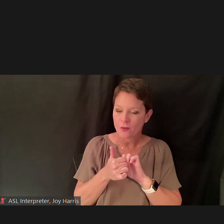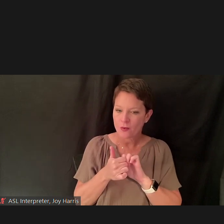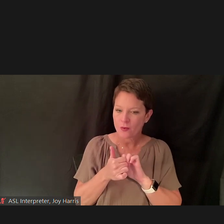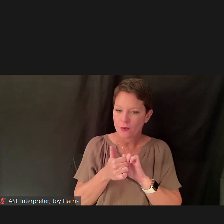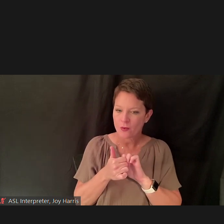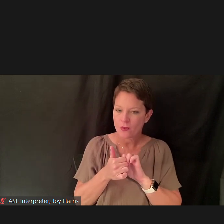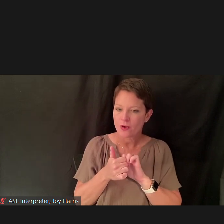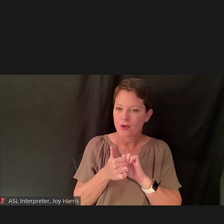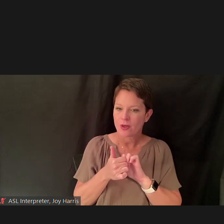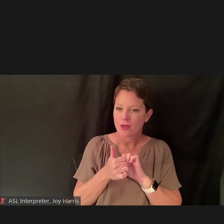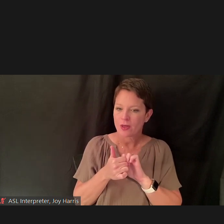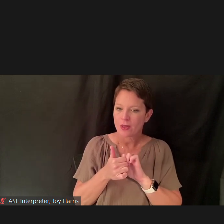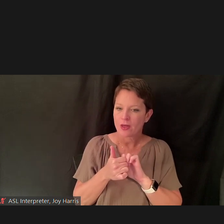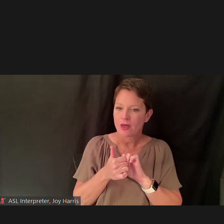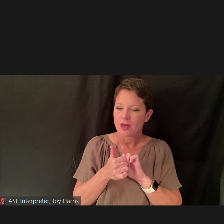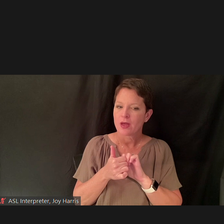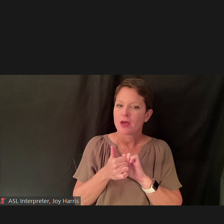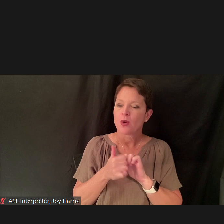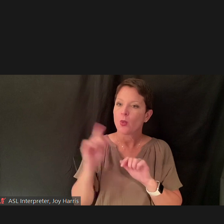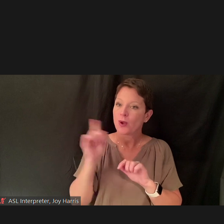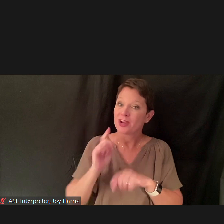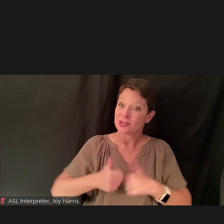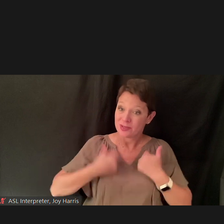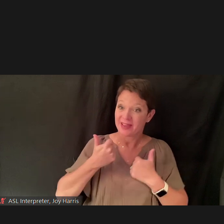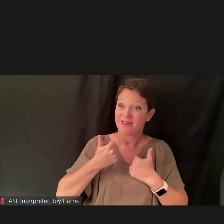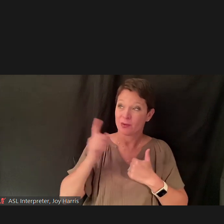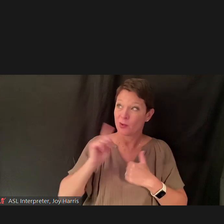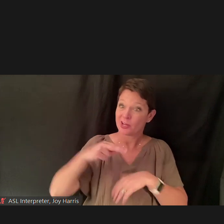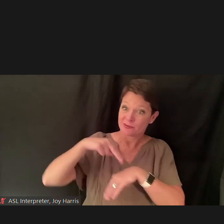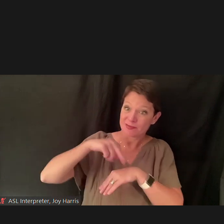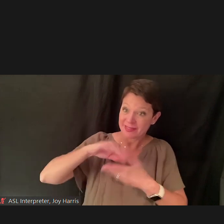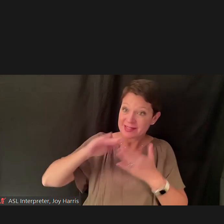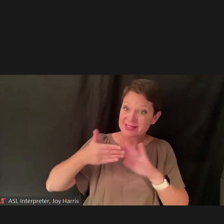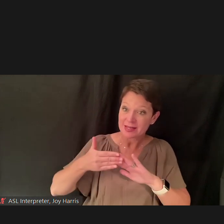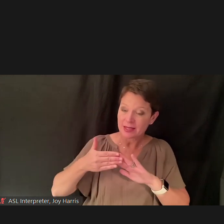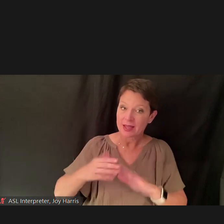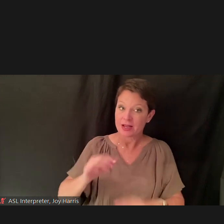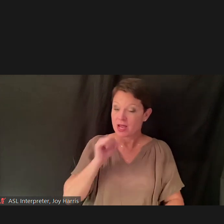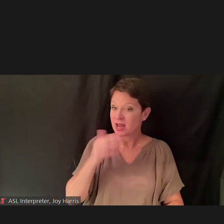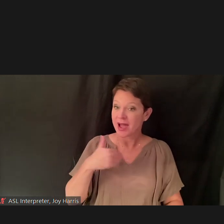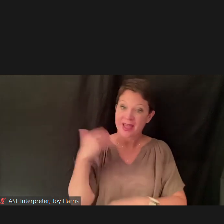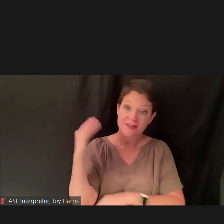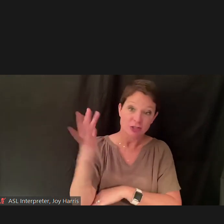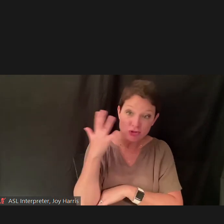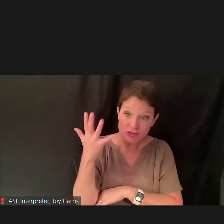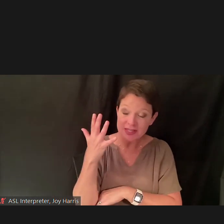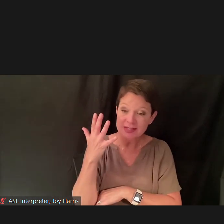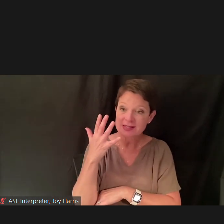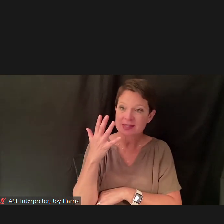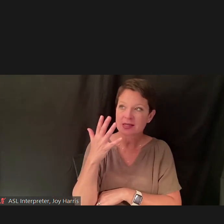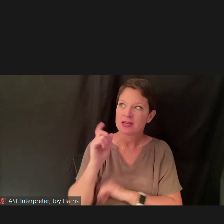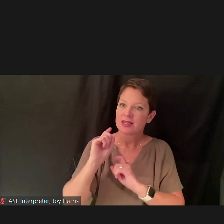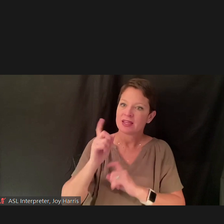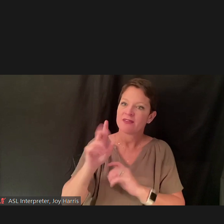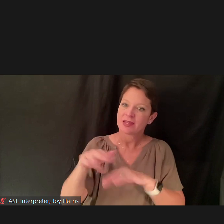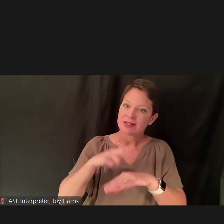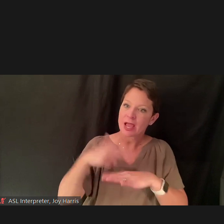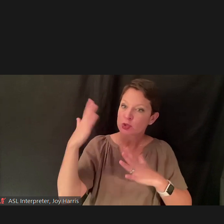muestra cómo, dependiendo de dónde esté en la ciudad, el no tener